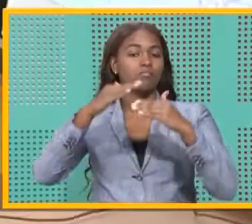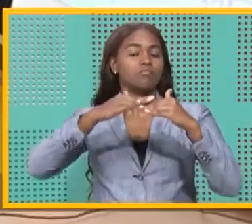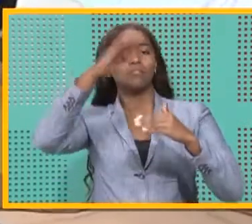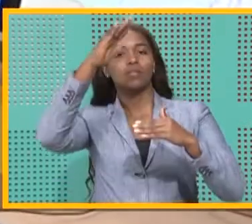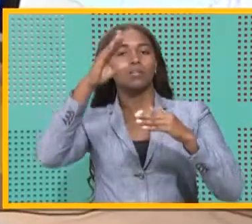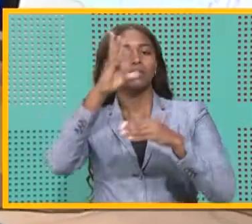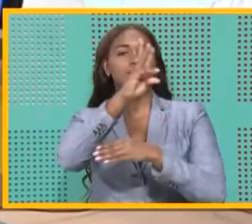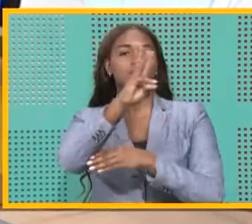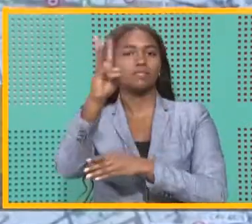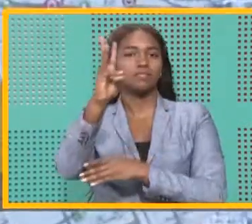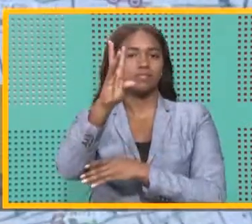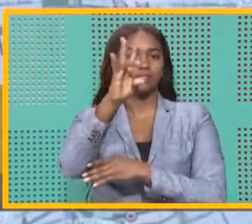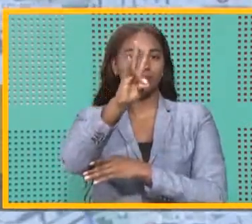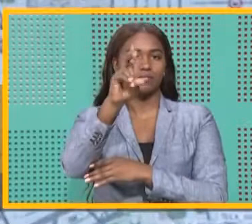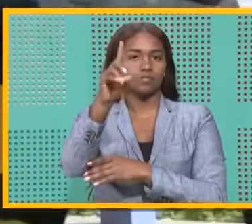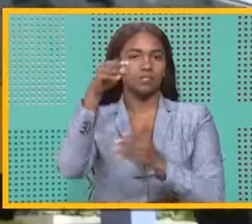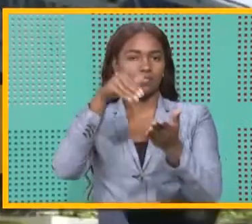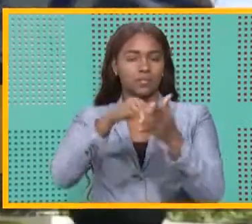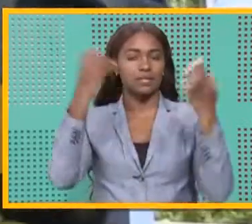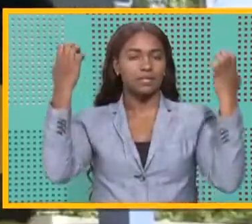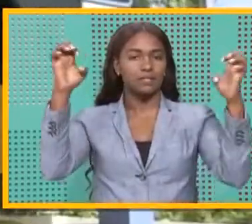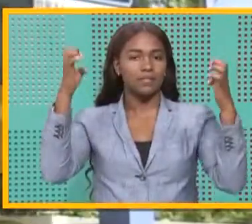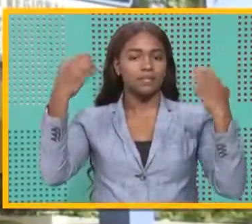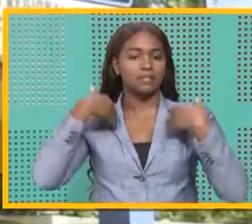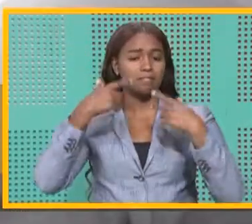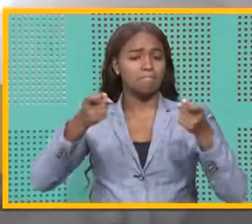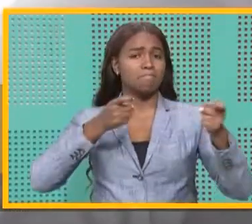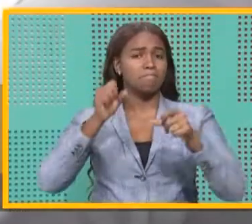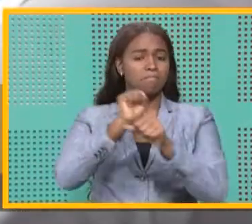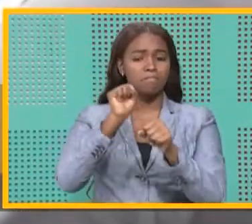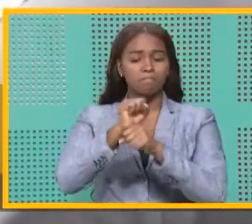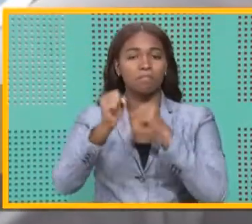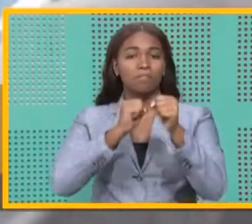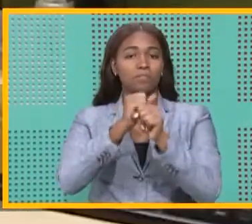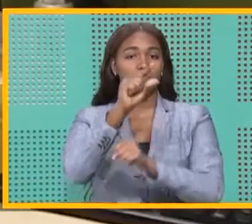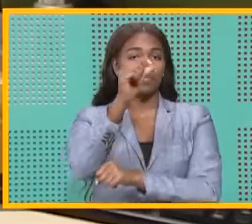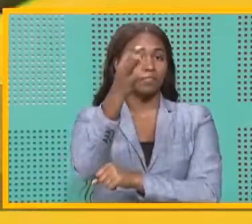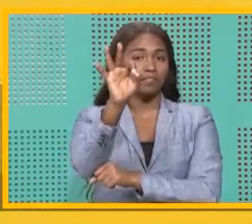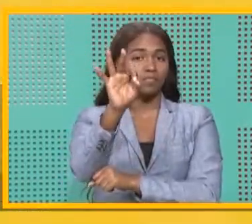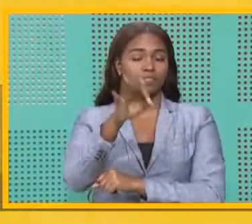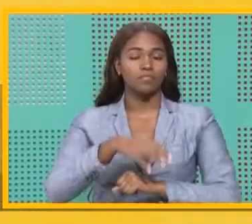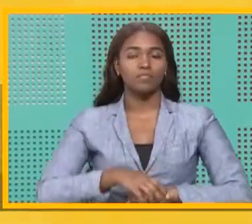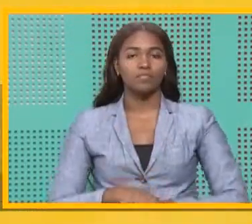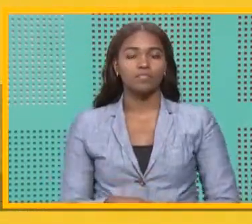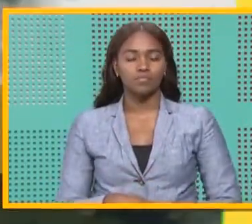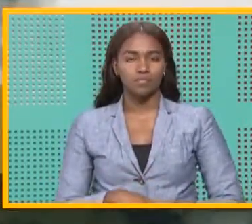las 671.000 emergencias gestionadas en el 2019.